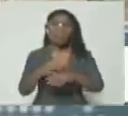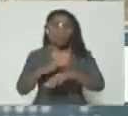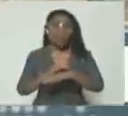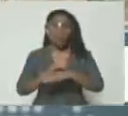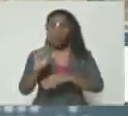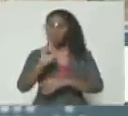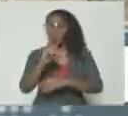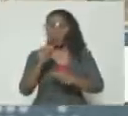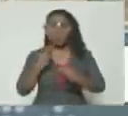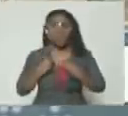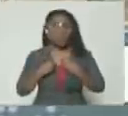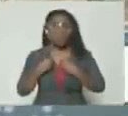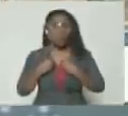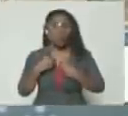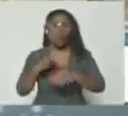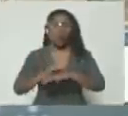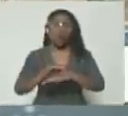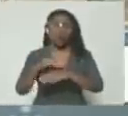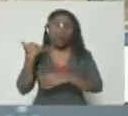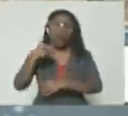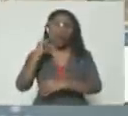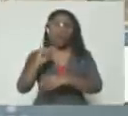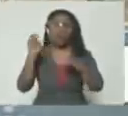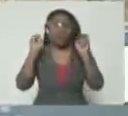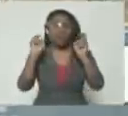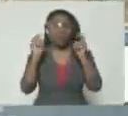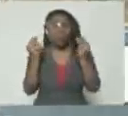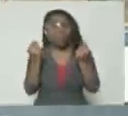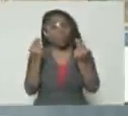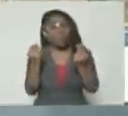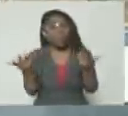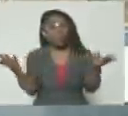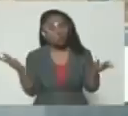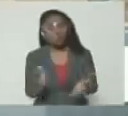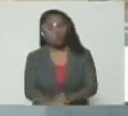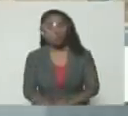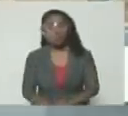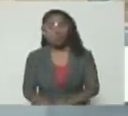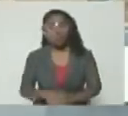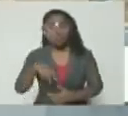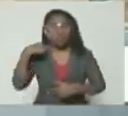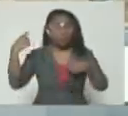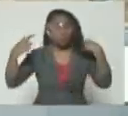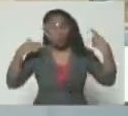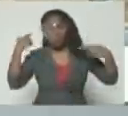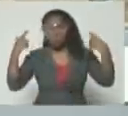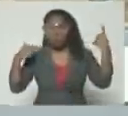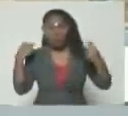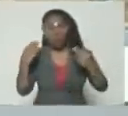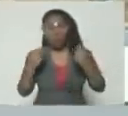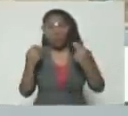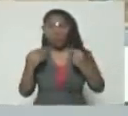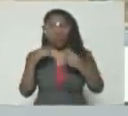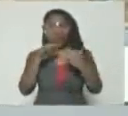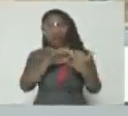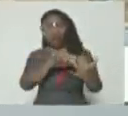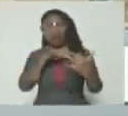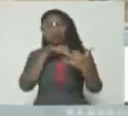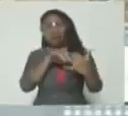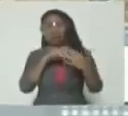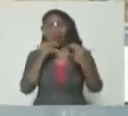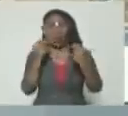preocupe, ¿qué carne hay? El tema es los precios, la locura de los precios, la guerra